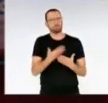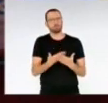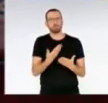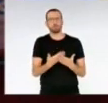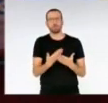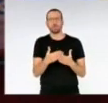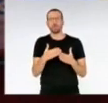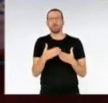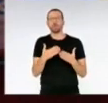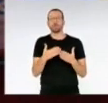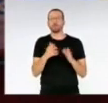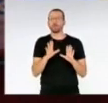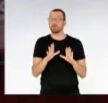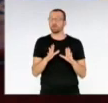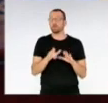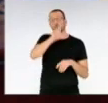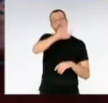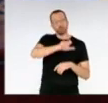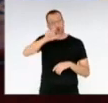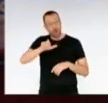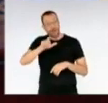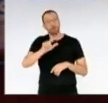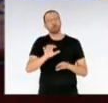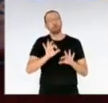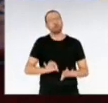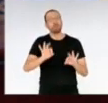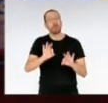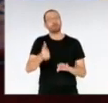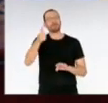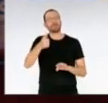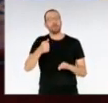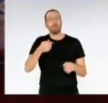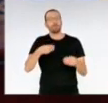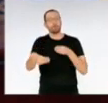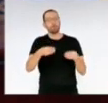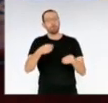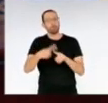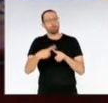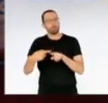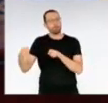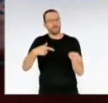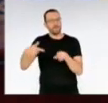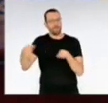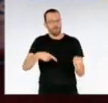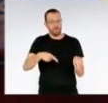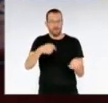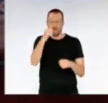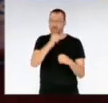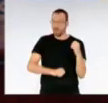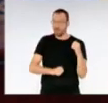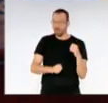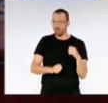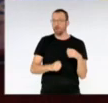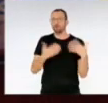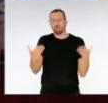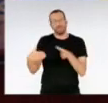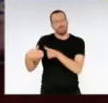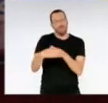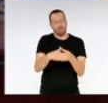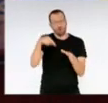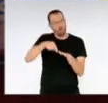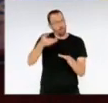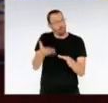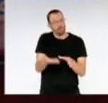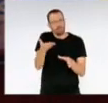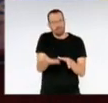del transporte, tanto de pasajeros, pero particularmente de carga con el Hierro, y toda esta carga nos viene por barco.